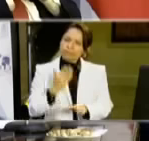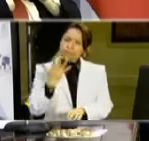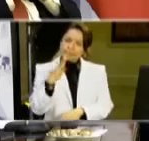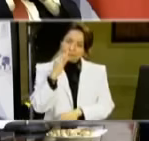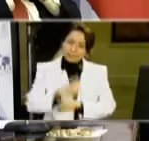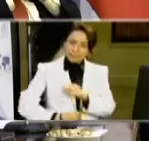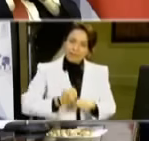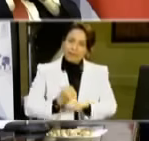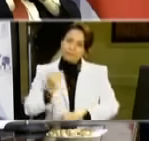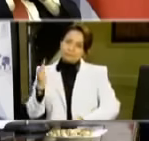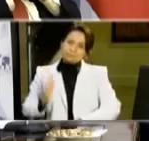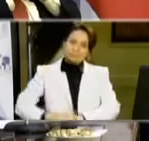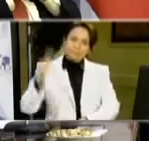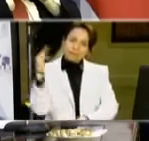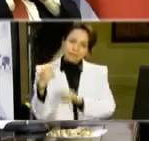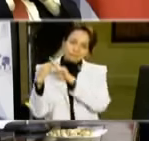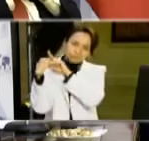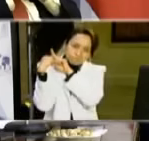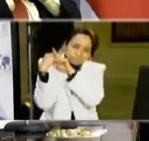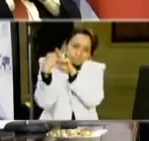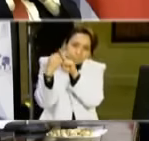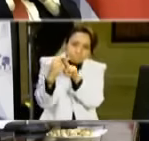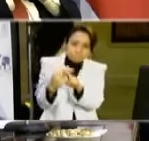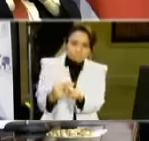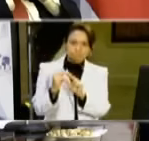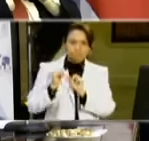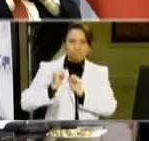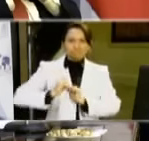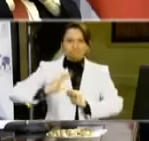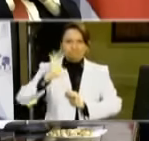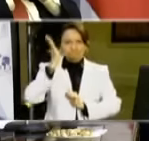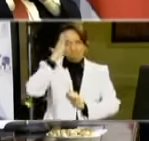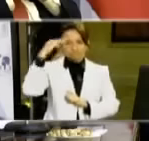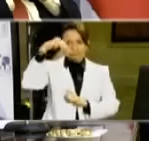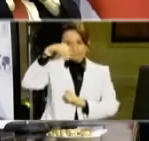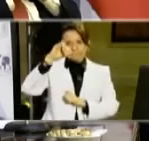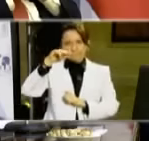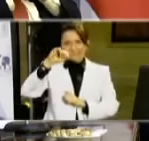mayor periodo continuo para un ministro en la historia chilena.